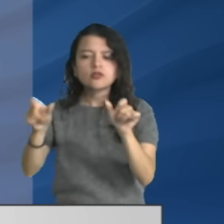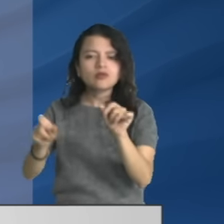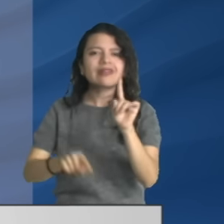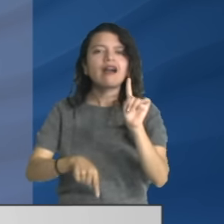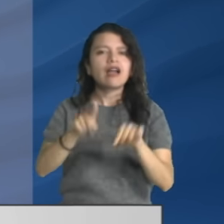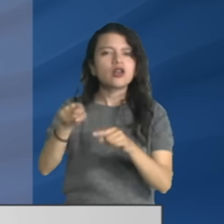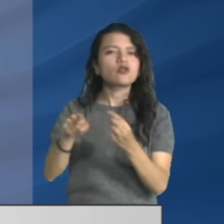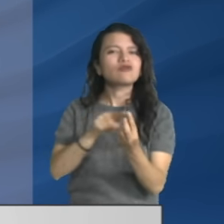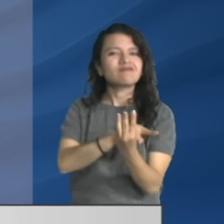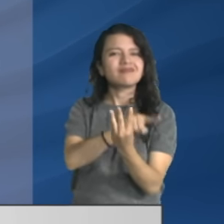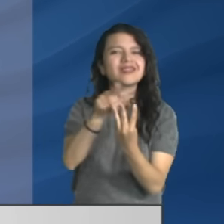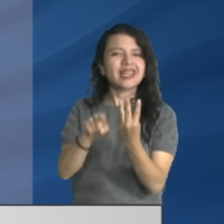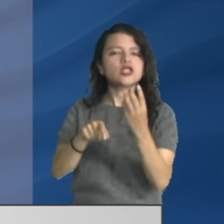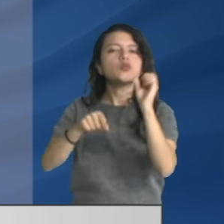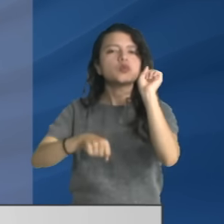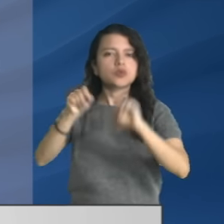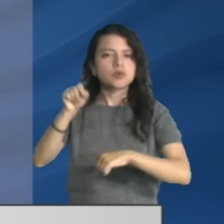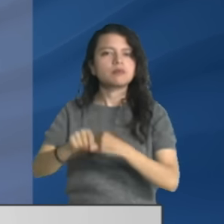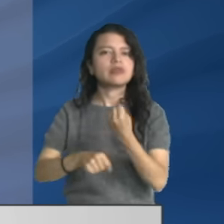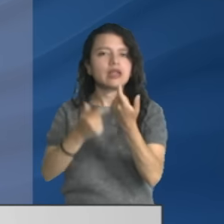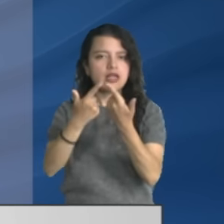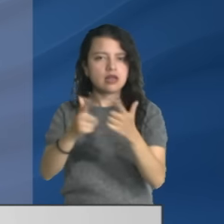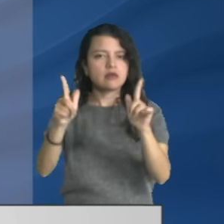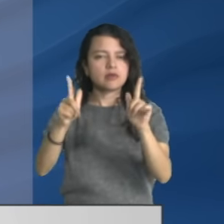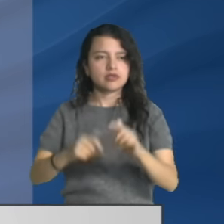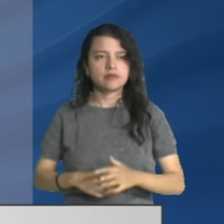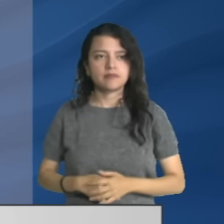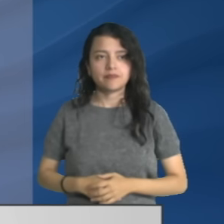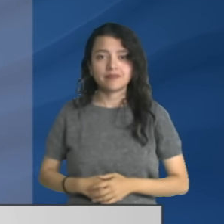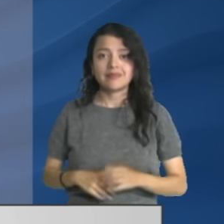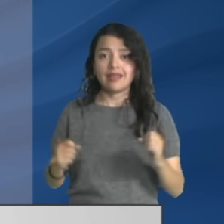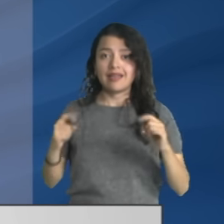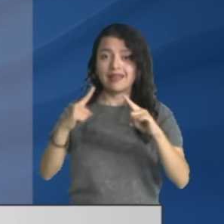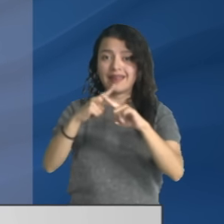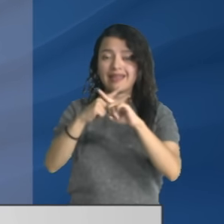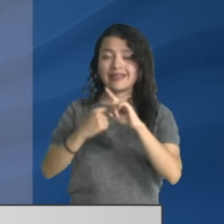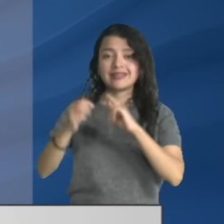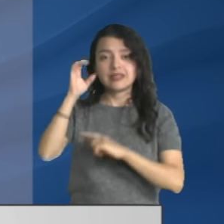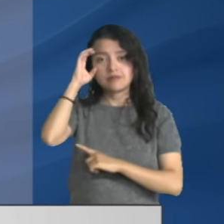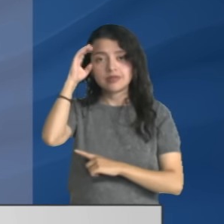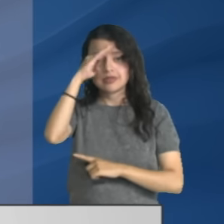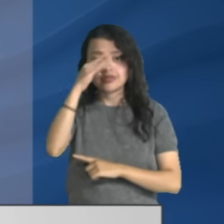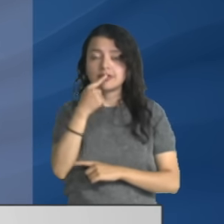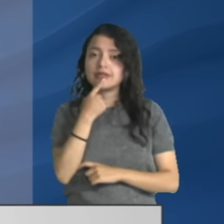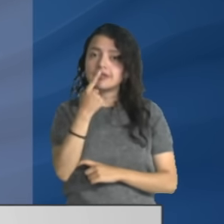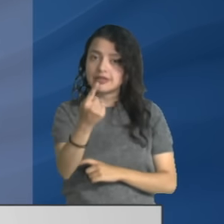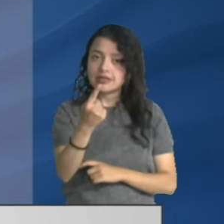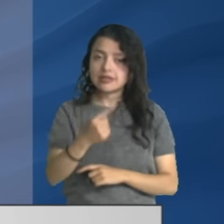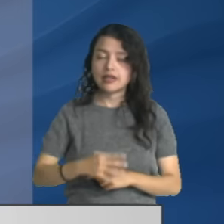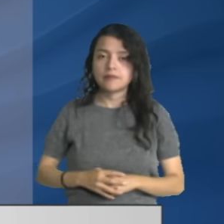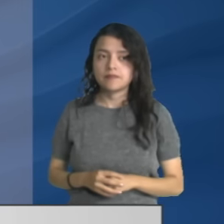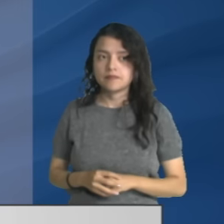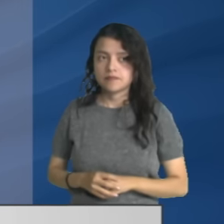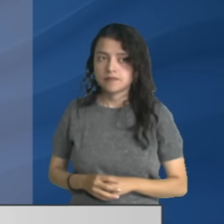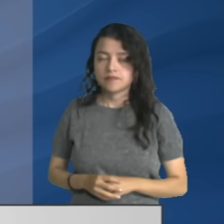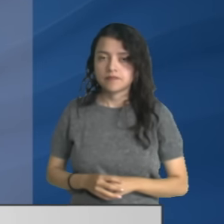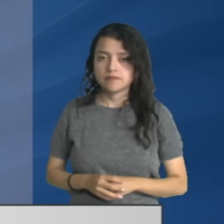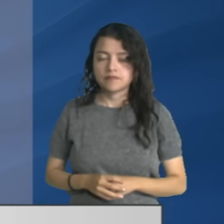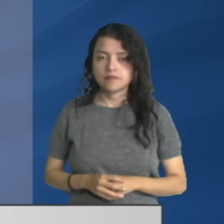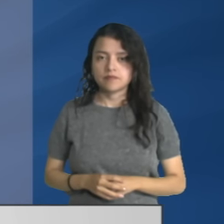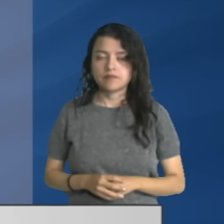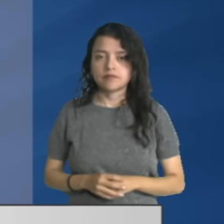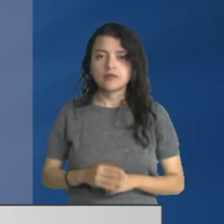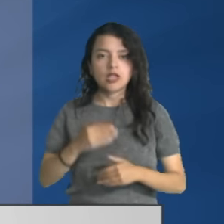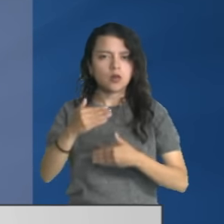libertad de tres de ellos en las próximas horas. A través de su cuenta en X, el presidente de Colombia, Gustavo Petro, se refirió al